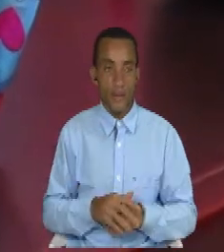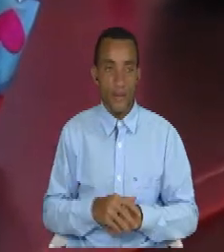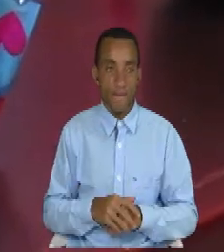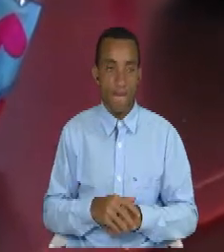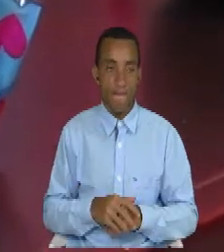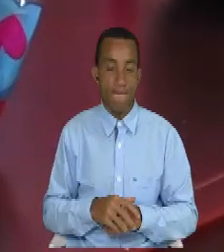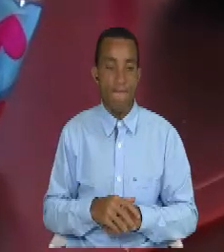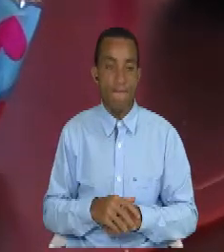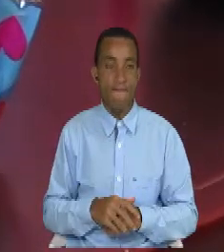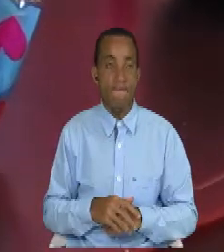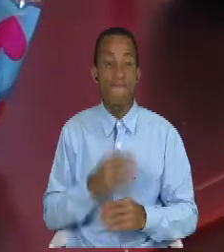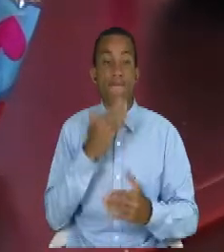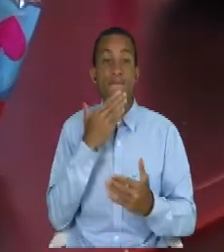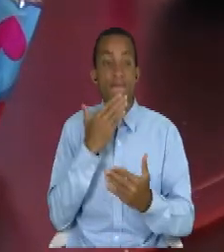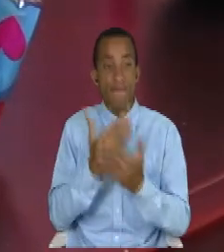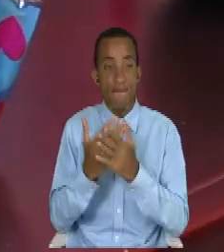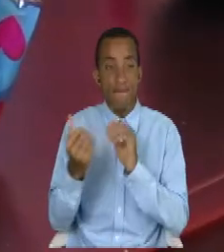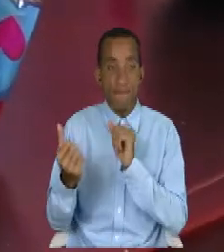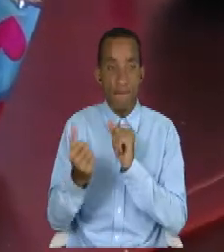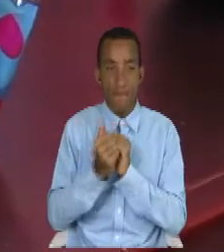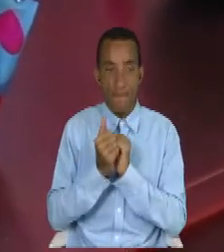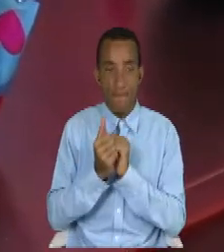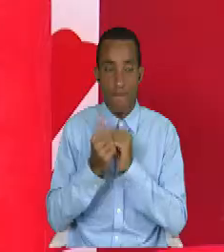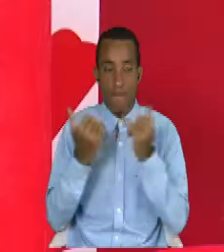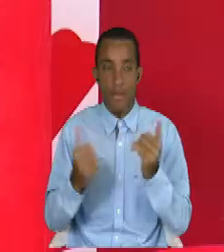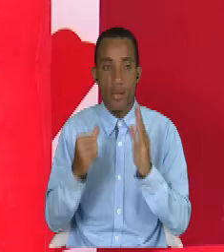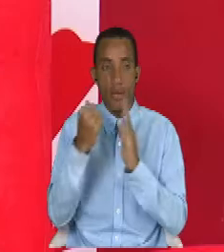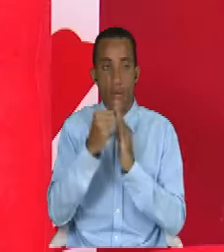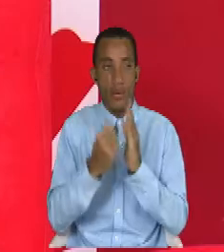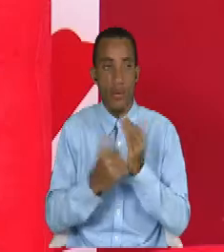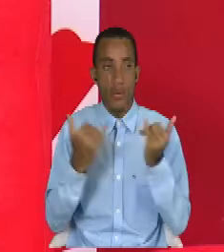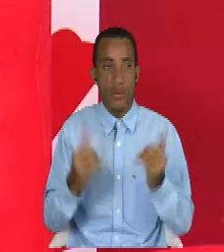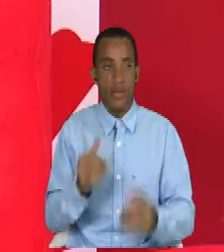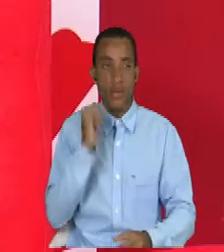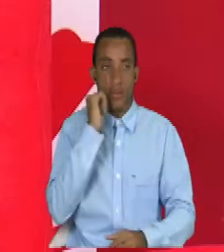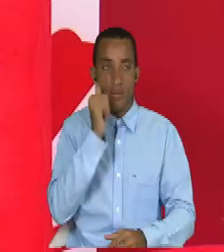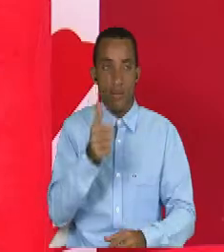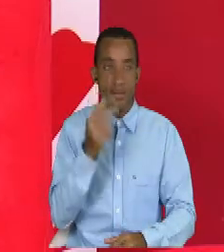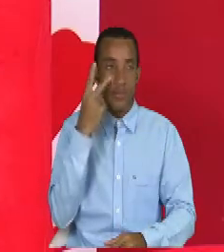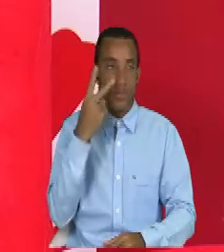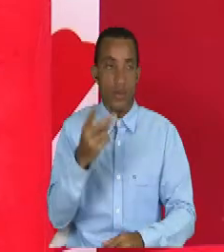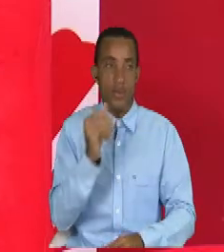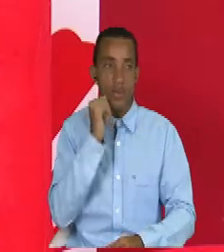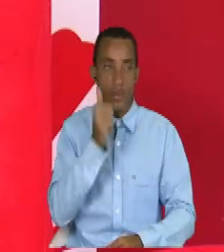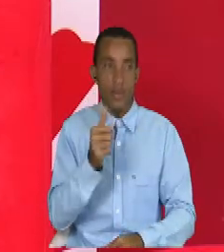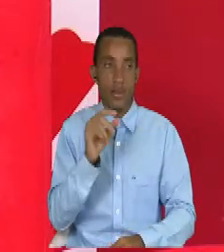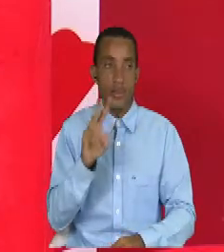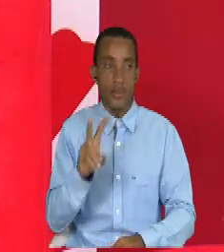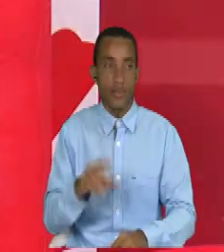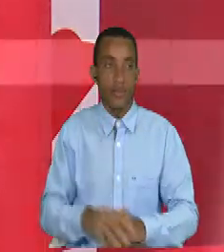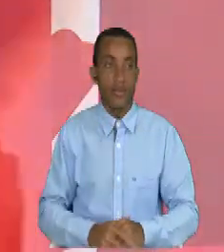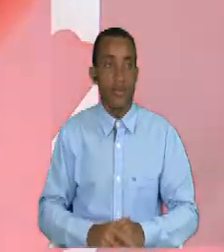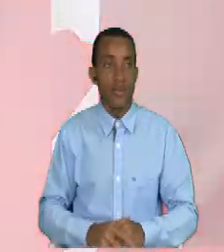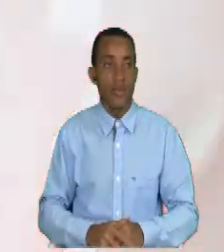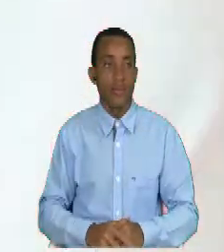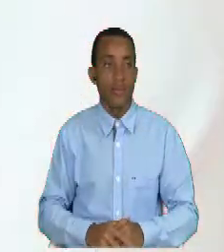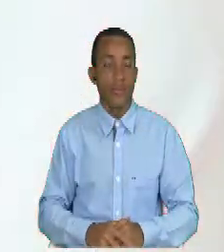fieles gracias por acompañarnos en nuestro programa el día de hoy nos vamos mañana a la misma hora en el mismo canal